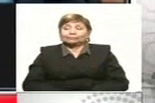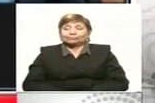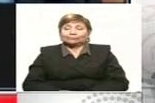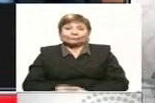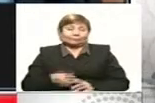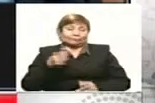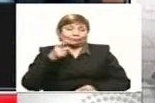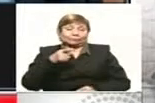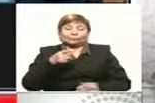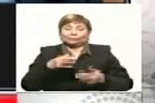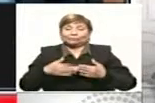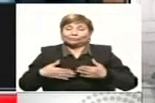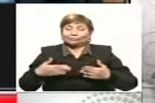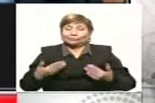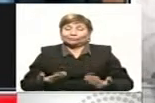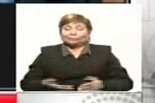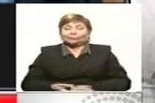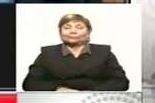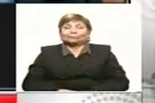usted puede